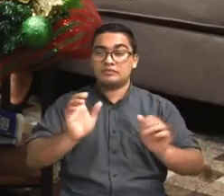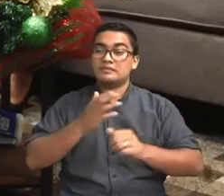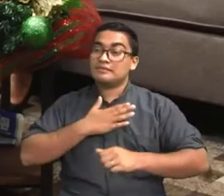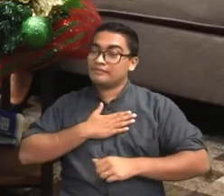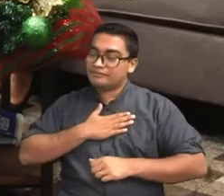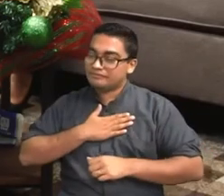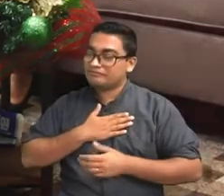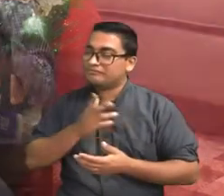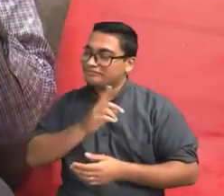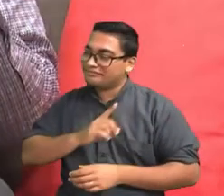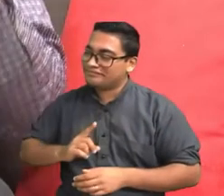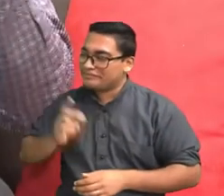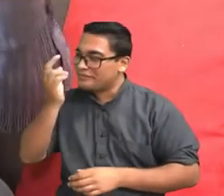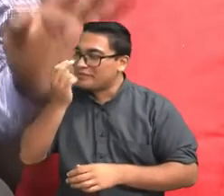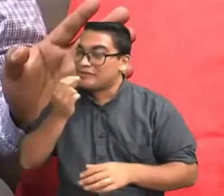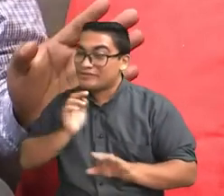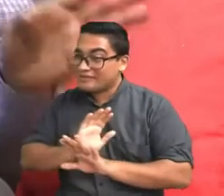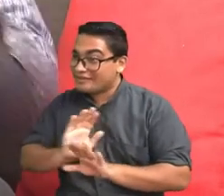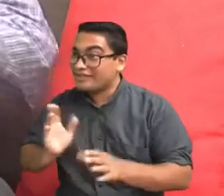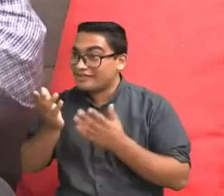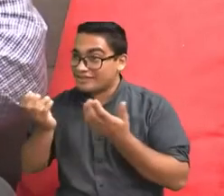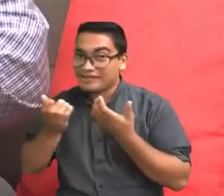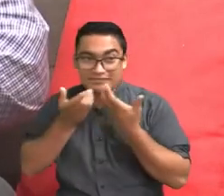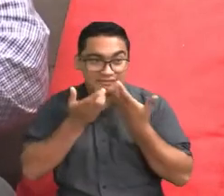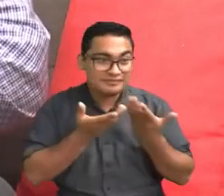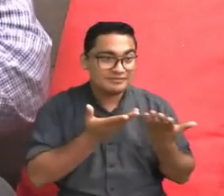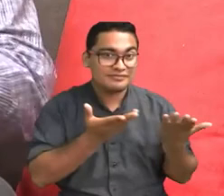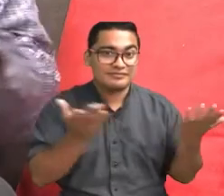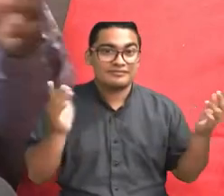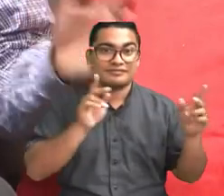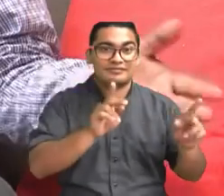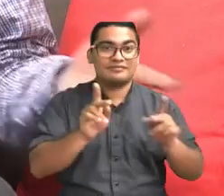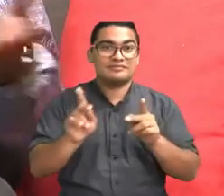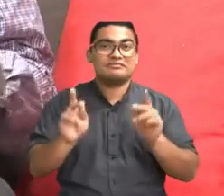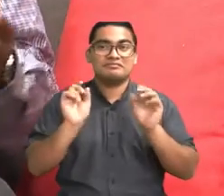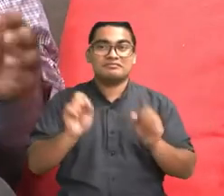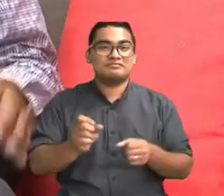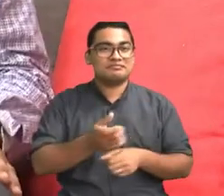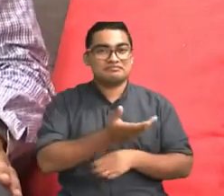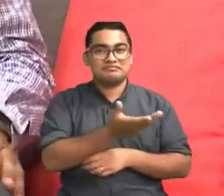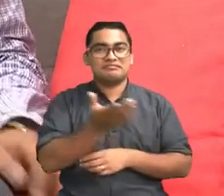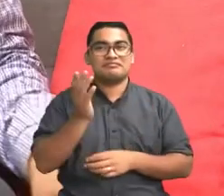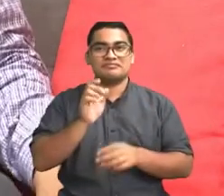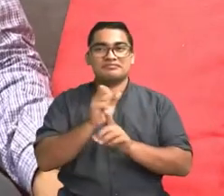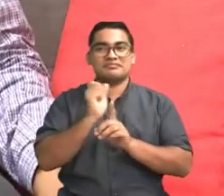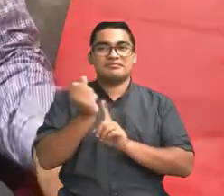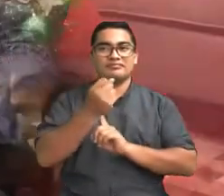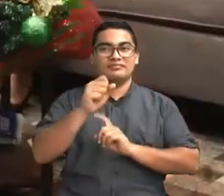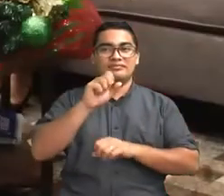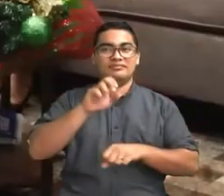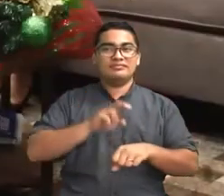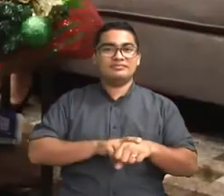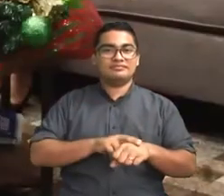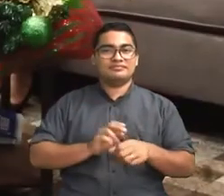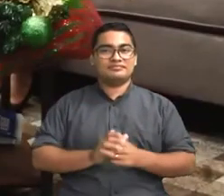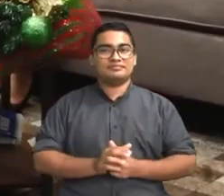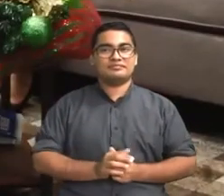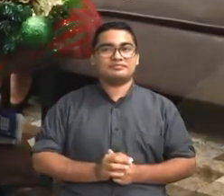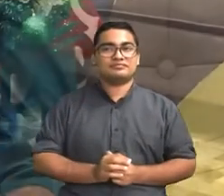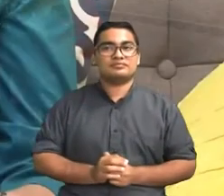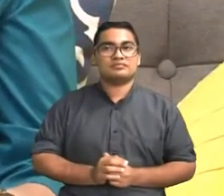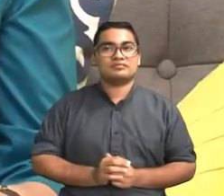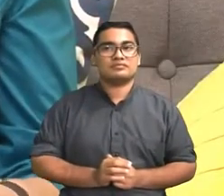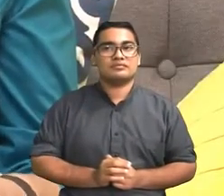parte no tengo más preguntas, pero si usted quiere compartir algo con nuestra audiencia, tiene las cámaras del canal parlamentario un minuto para hacerlo. Okay.